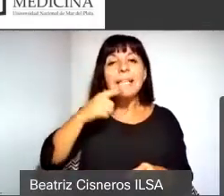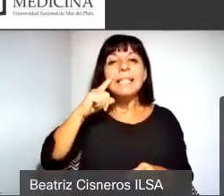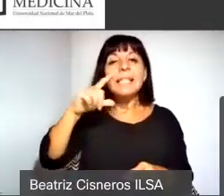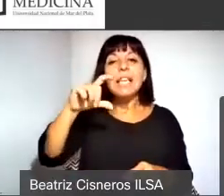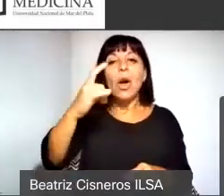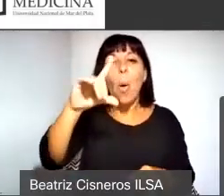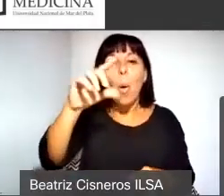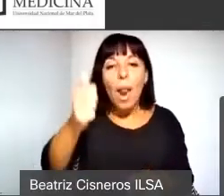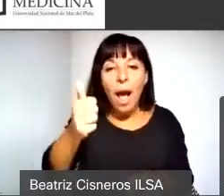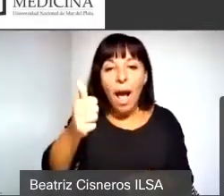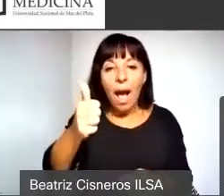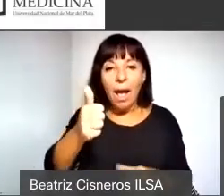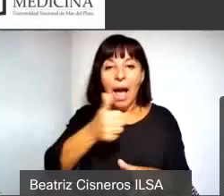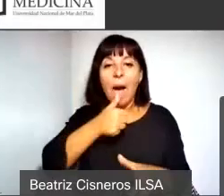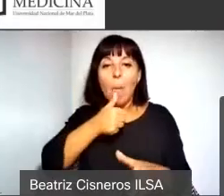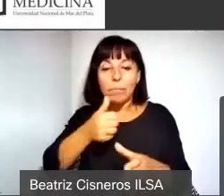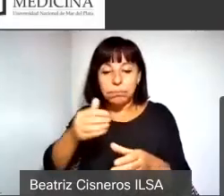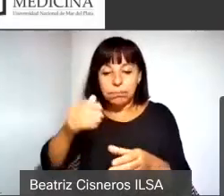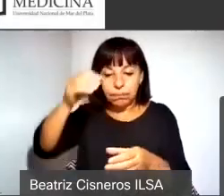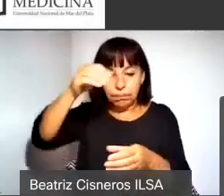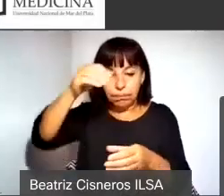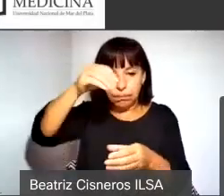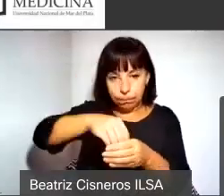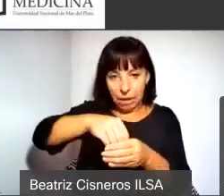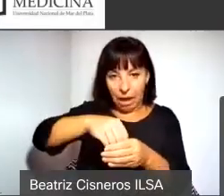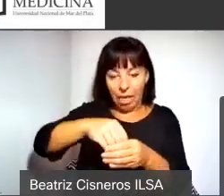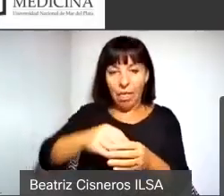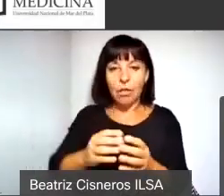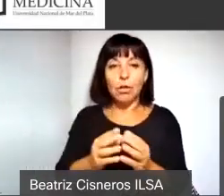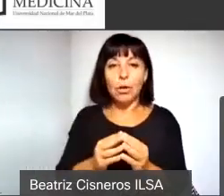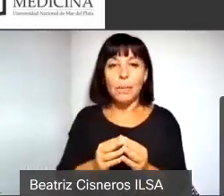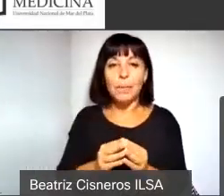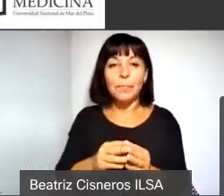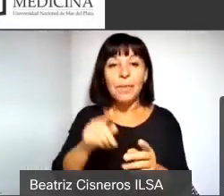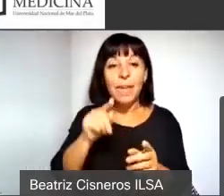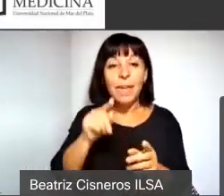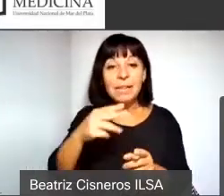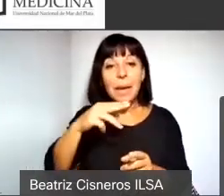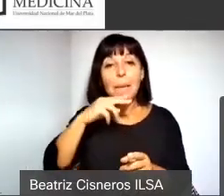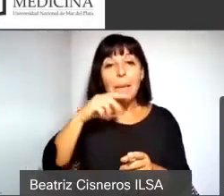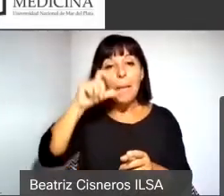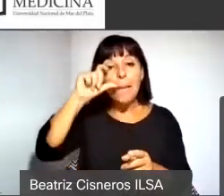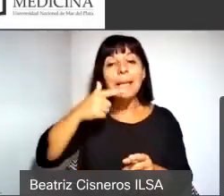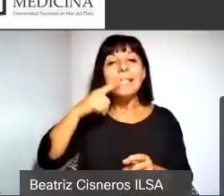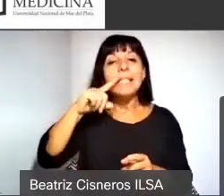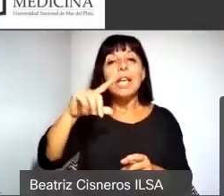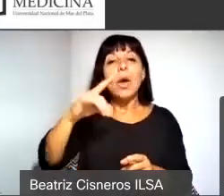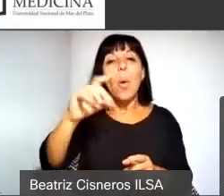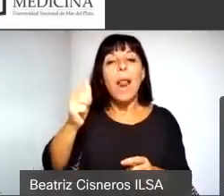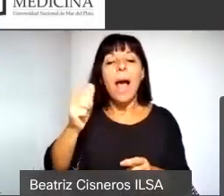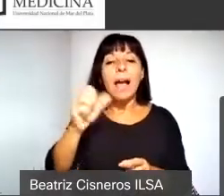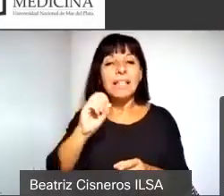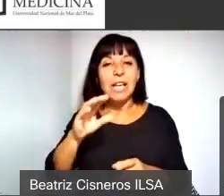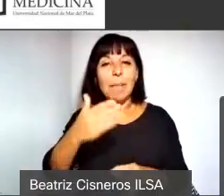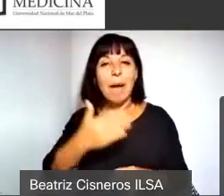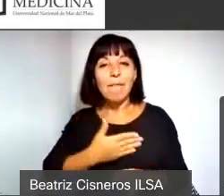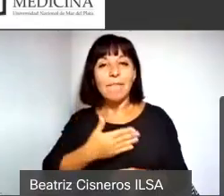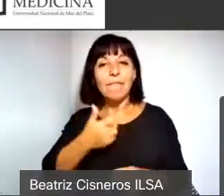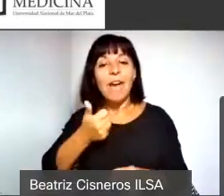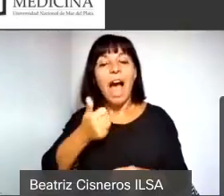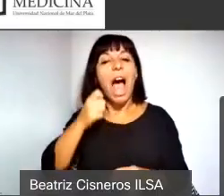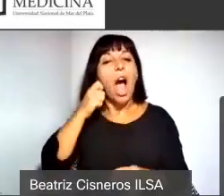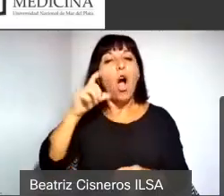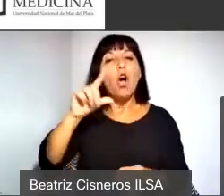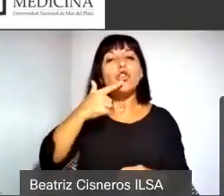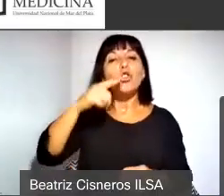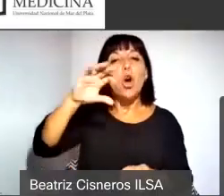líquido que se incorporó dentro de la célula. Pero esta vesícula no recibe el nombre de fagosoma, recibe el nombre de vesícula